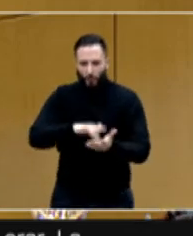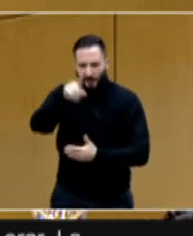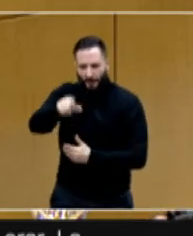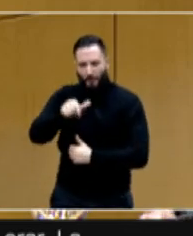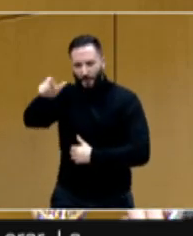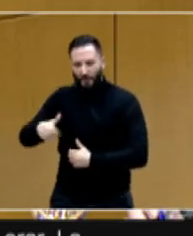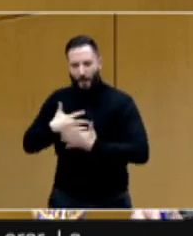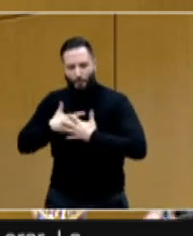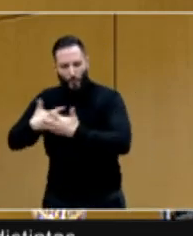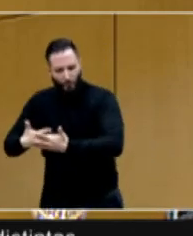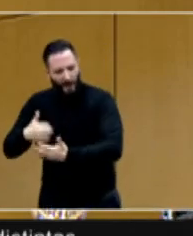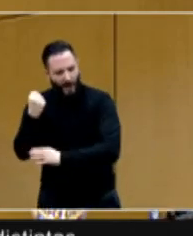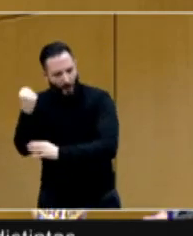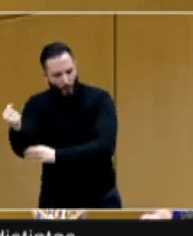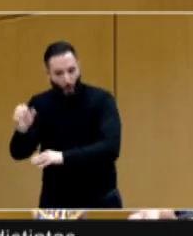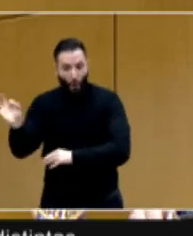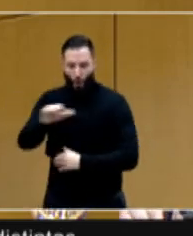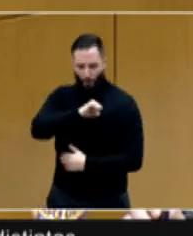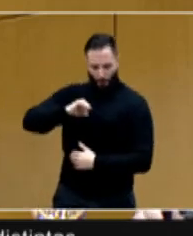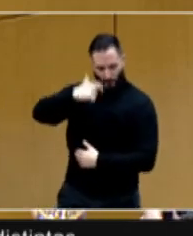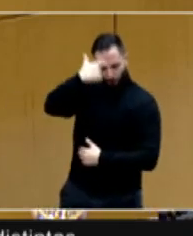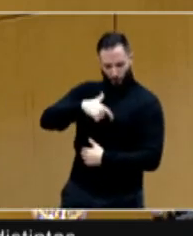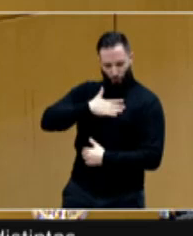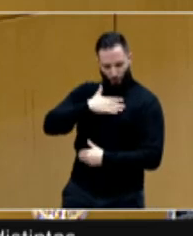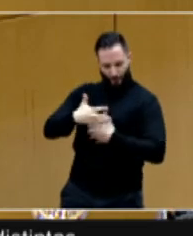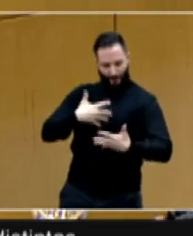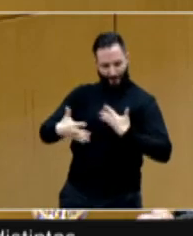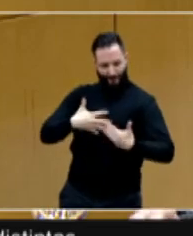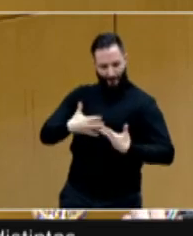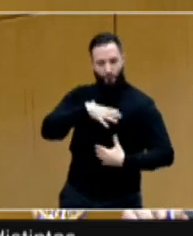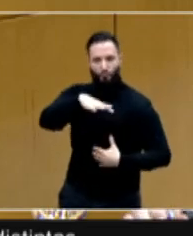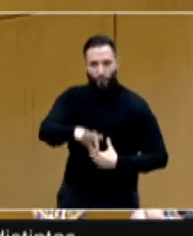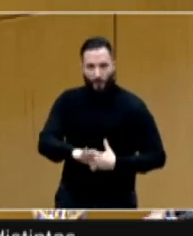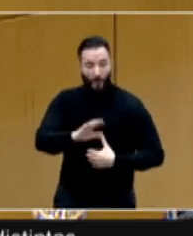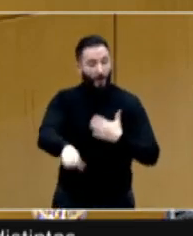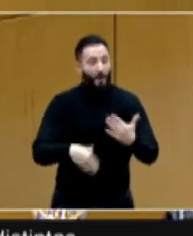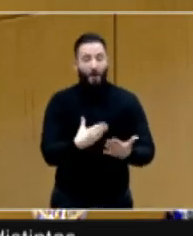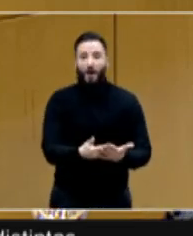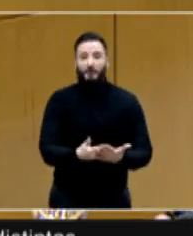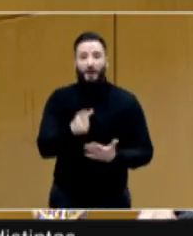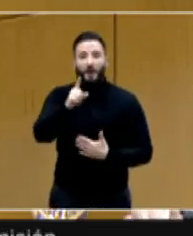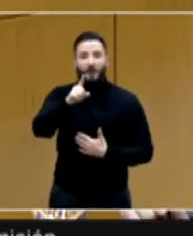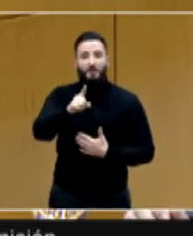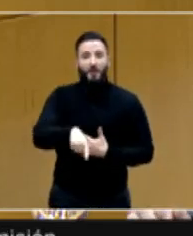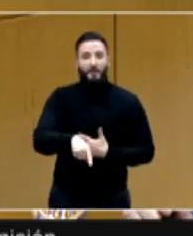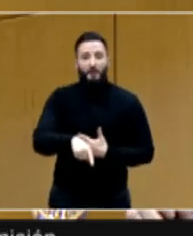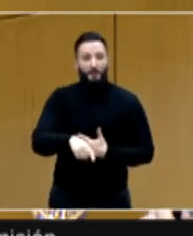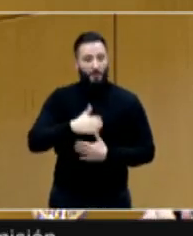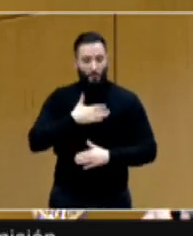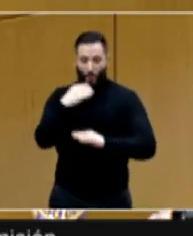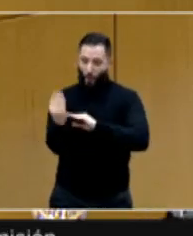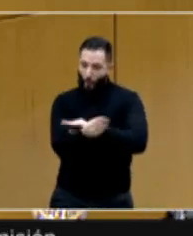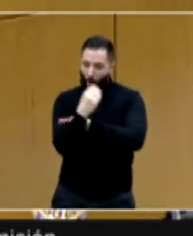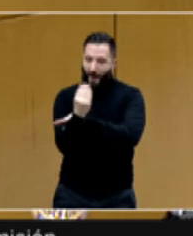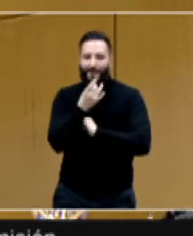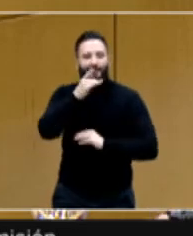posibilidad de que sea yo quien pueda realizarlo indicarlo y dejarlo establecido ante un notario hasta la determinación de la guarda de hecho y la posibilidad